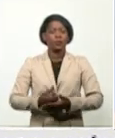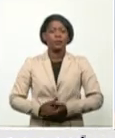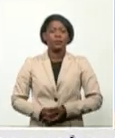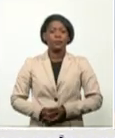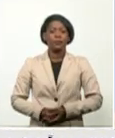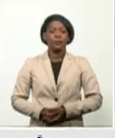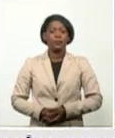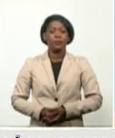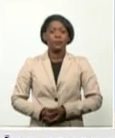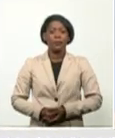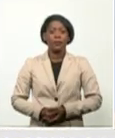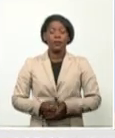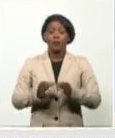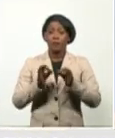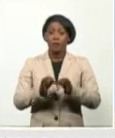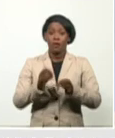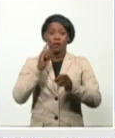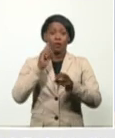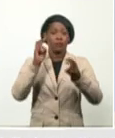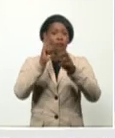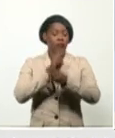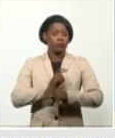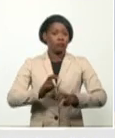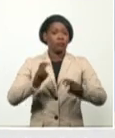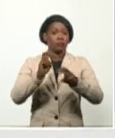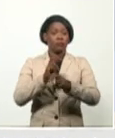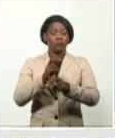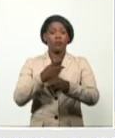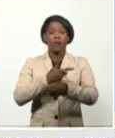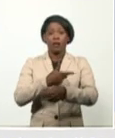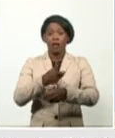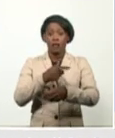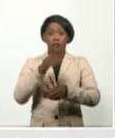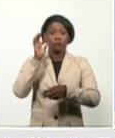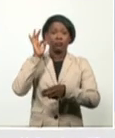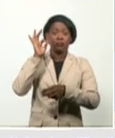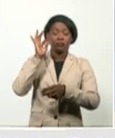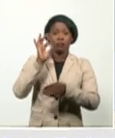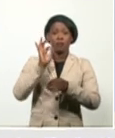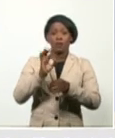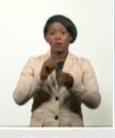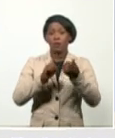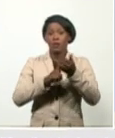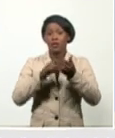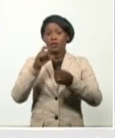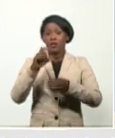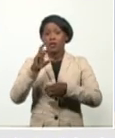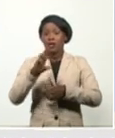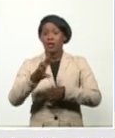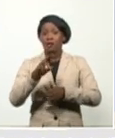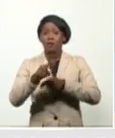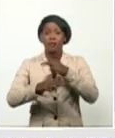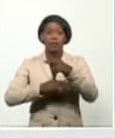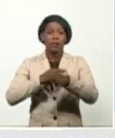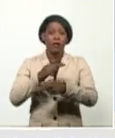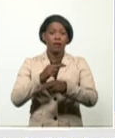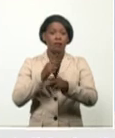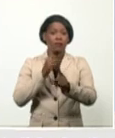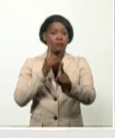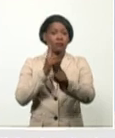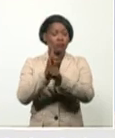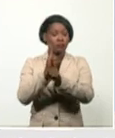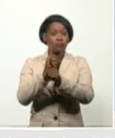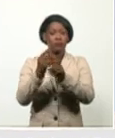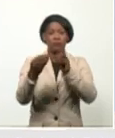el estudio de PCR en tiempo real que se le hace a los contactos, a los